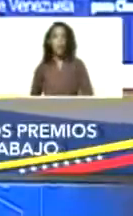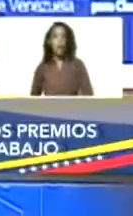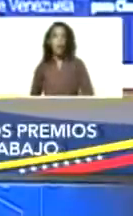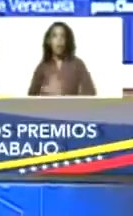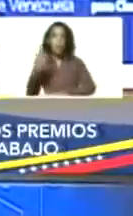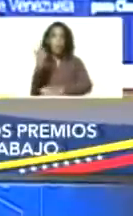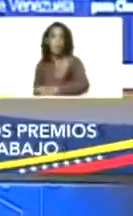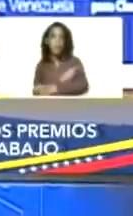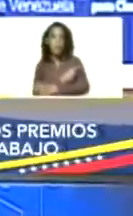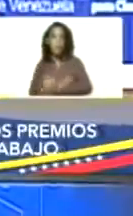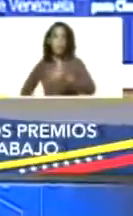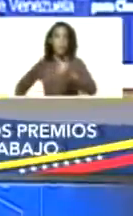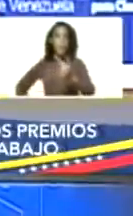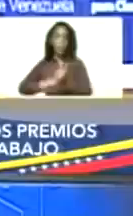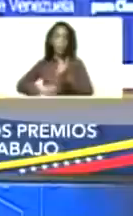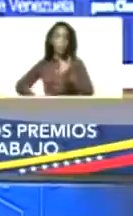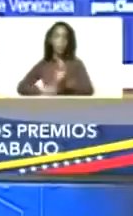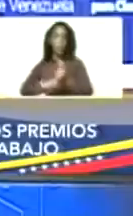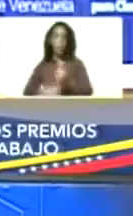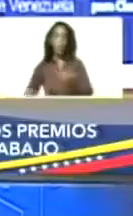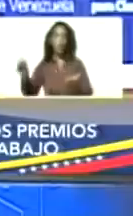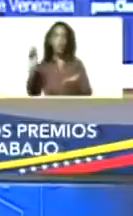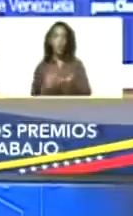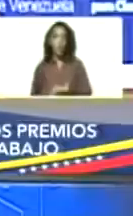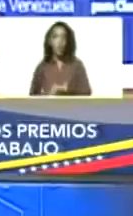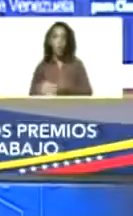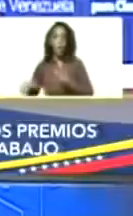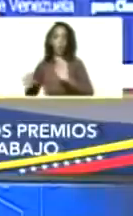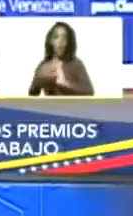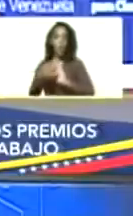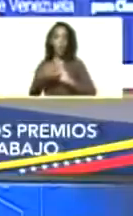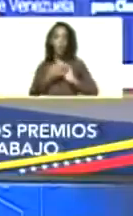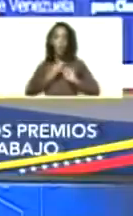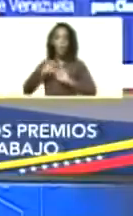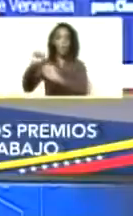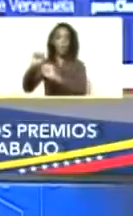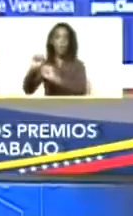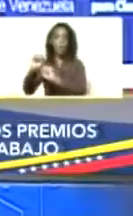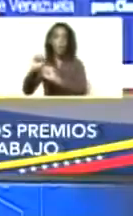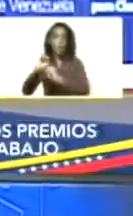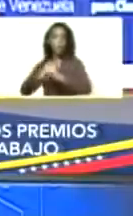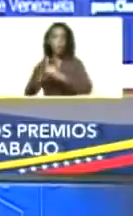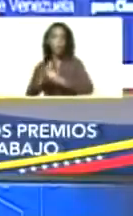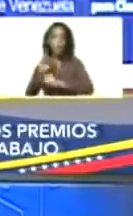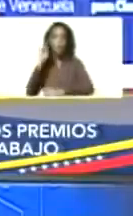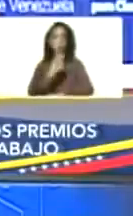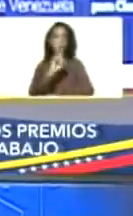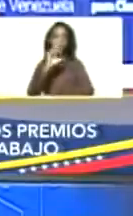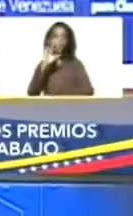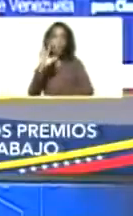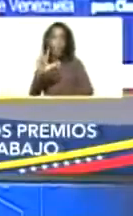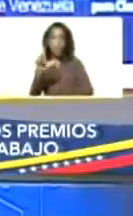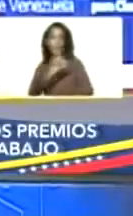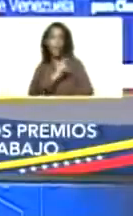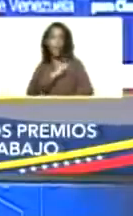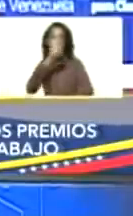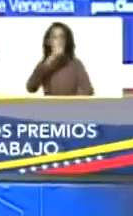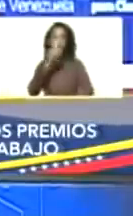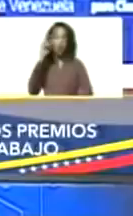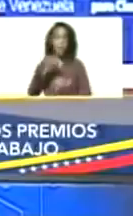de refuerzo contra el coronavirus el lunes 3 de enero del año